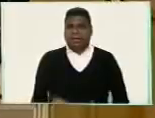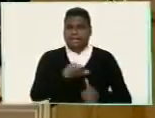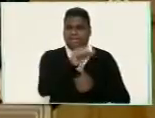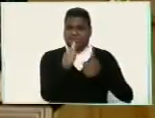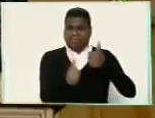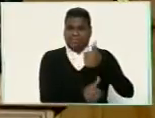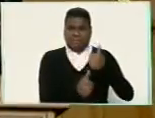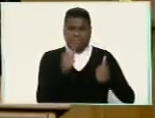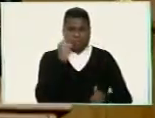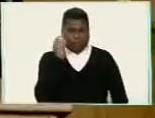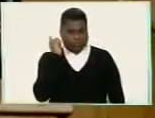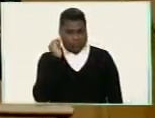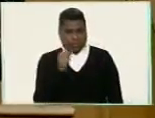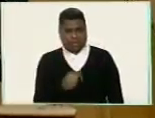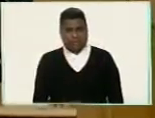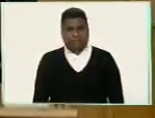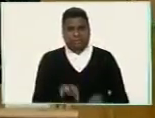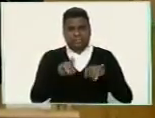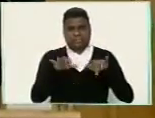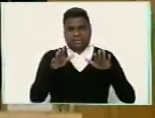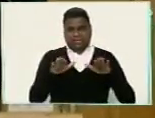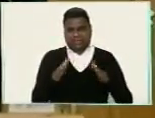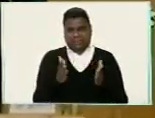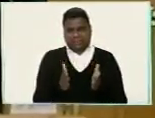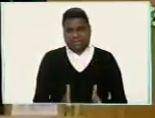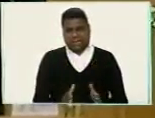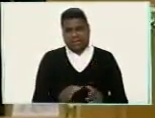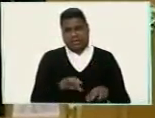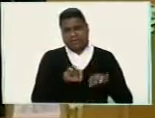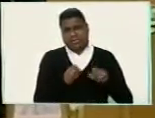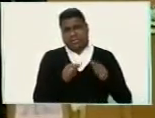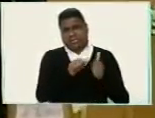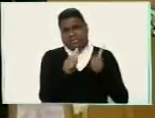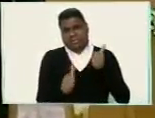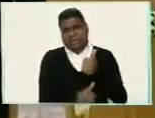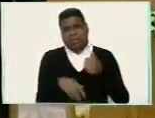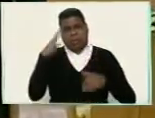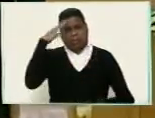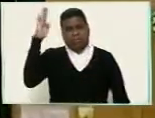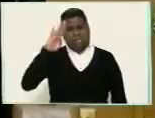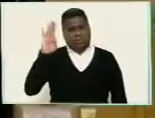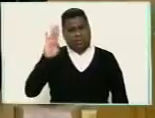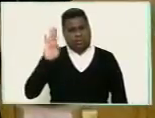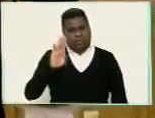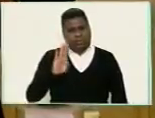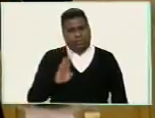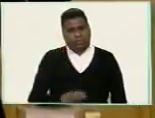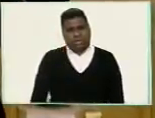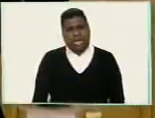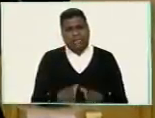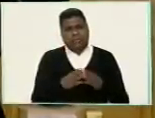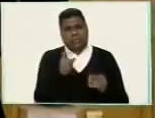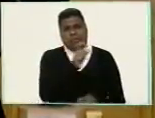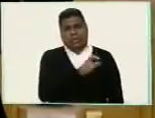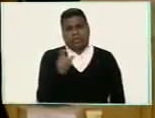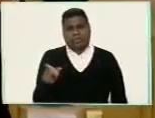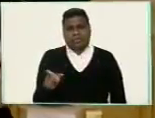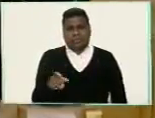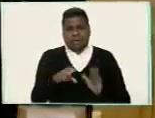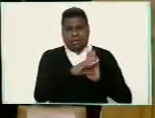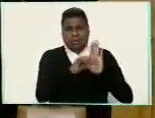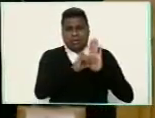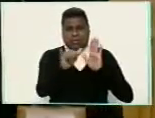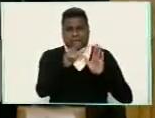vicepresidente, secretario, subsecretaria. Y un saludo muy especial a todos mis camaradas constituyentes.